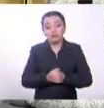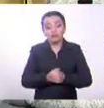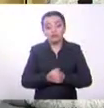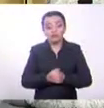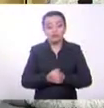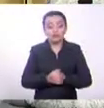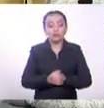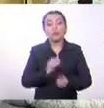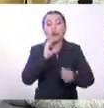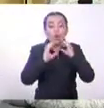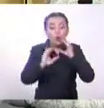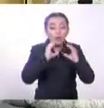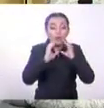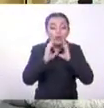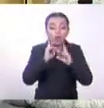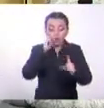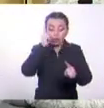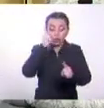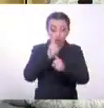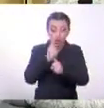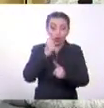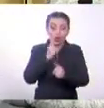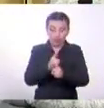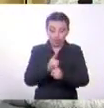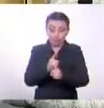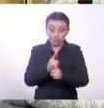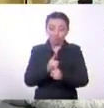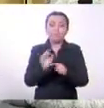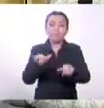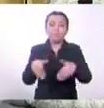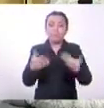para fortalecer y tener muy buenas relaciones.